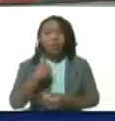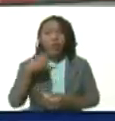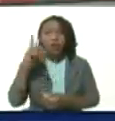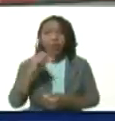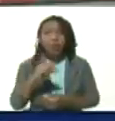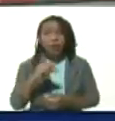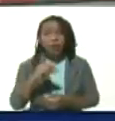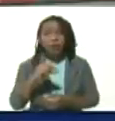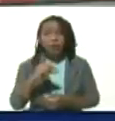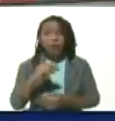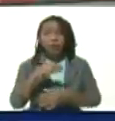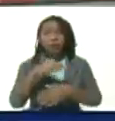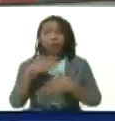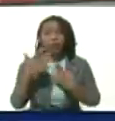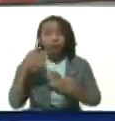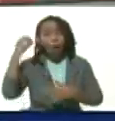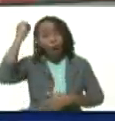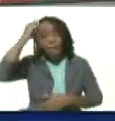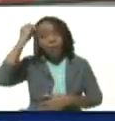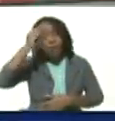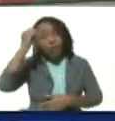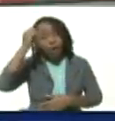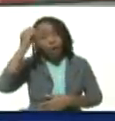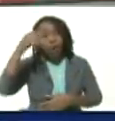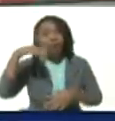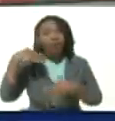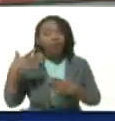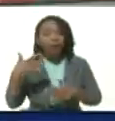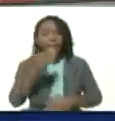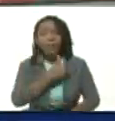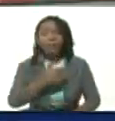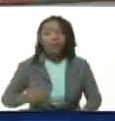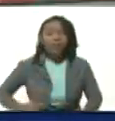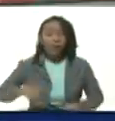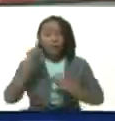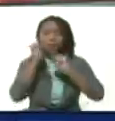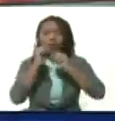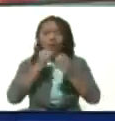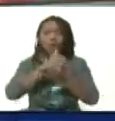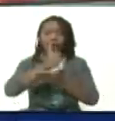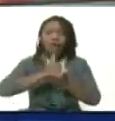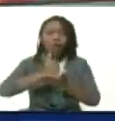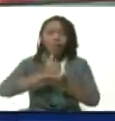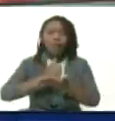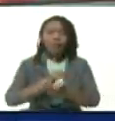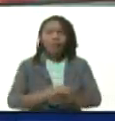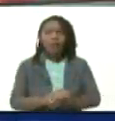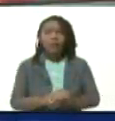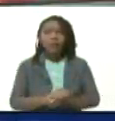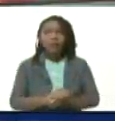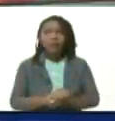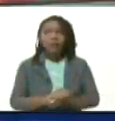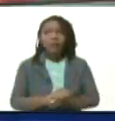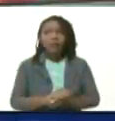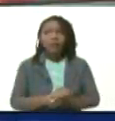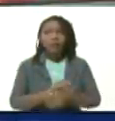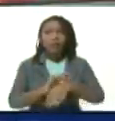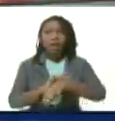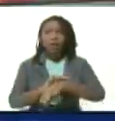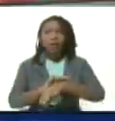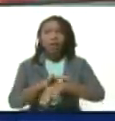las apreciaciones de el presidente del motor farmacéutico, el